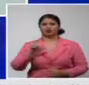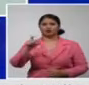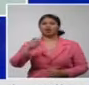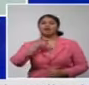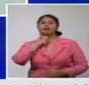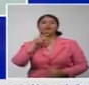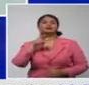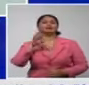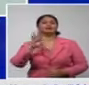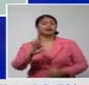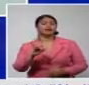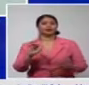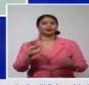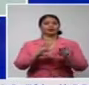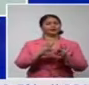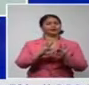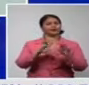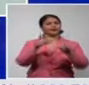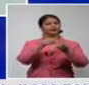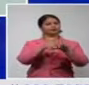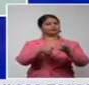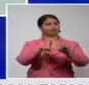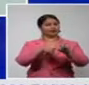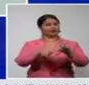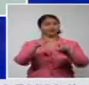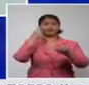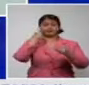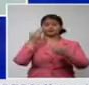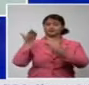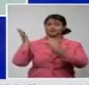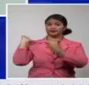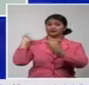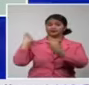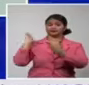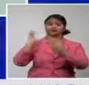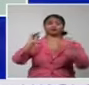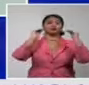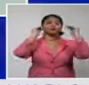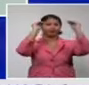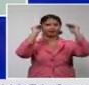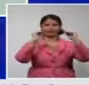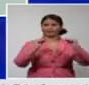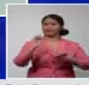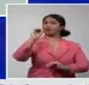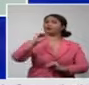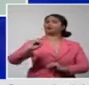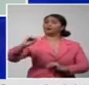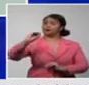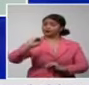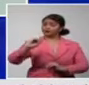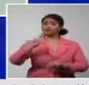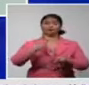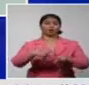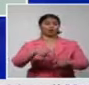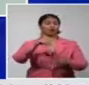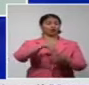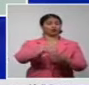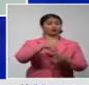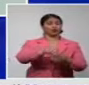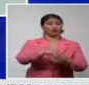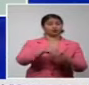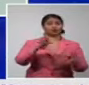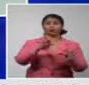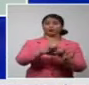como ustedes pueden ver ahí. Después le sigue Caimanera, que es un territorio del municipio